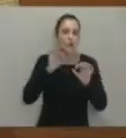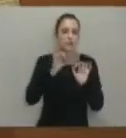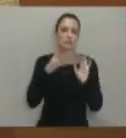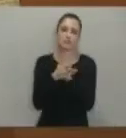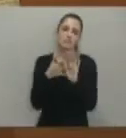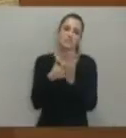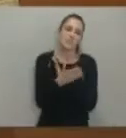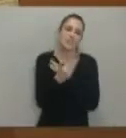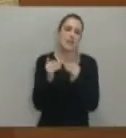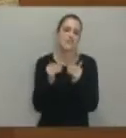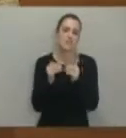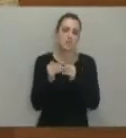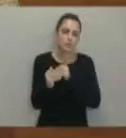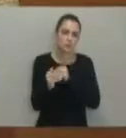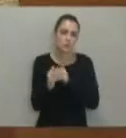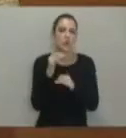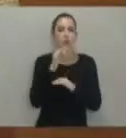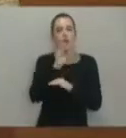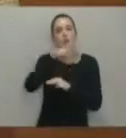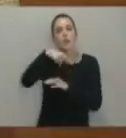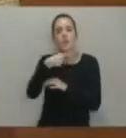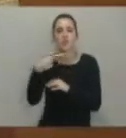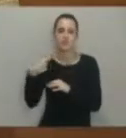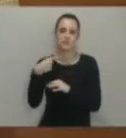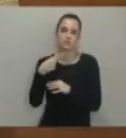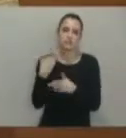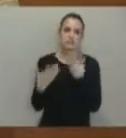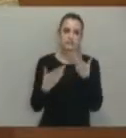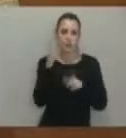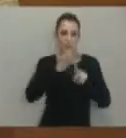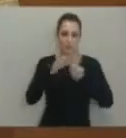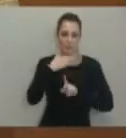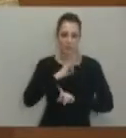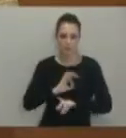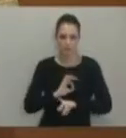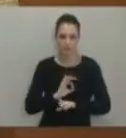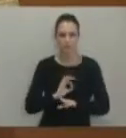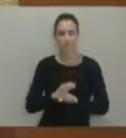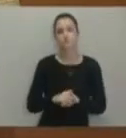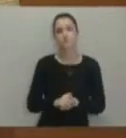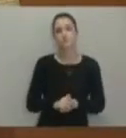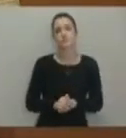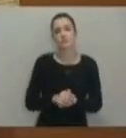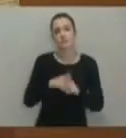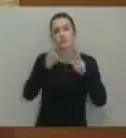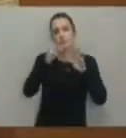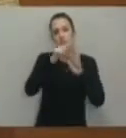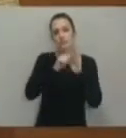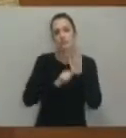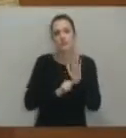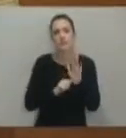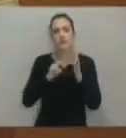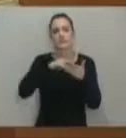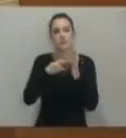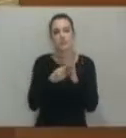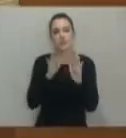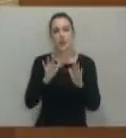el futuro de estas entidades. Argumento técnico, y que además muestra una total